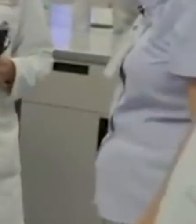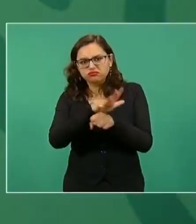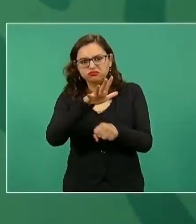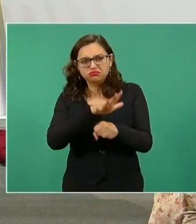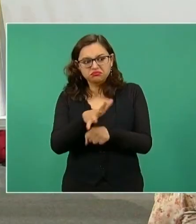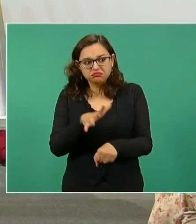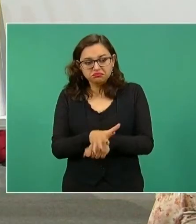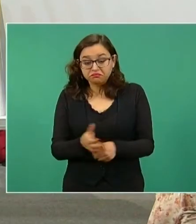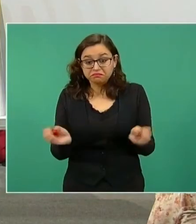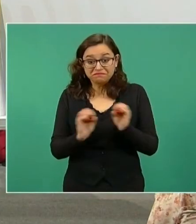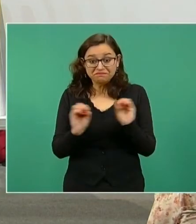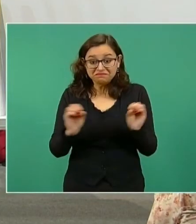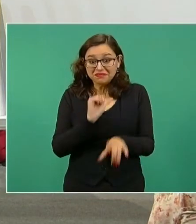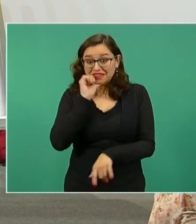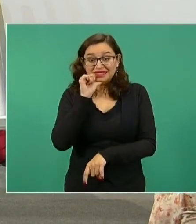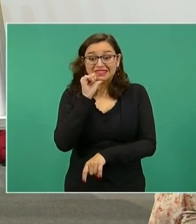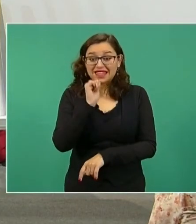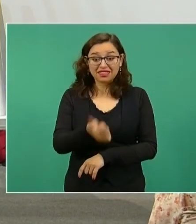nada,